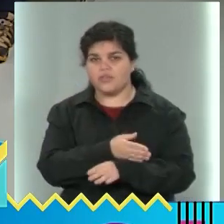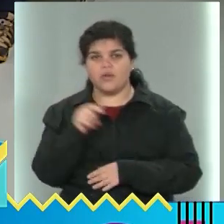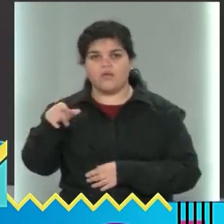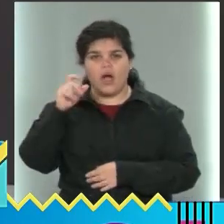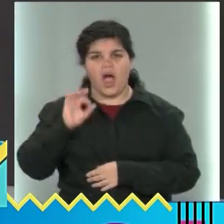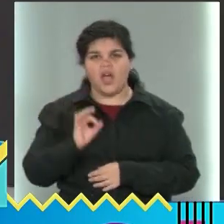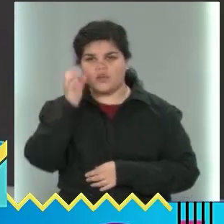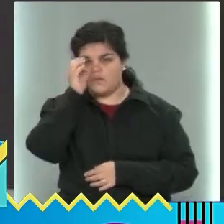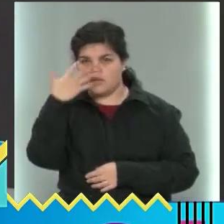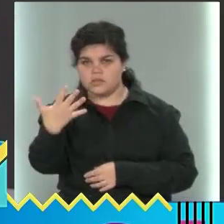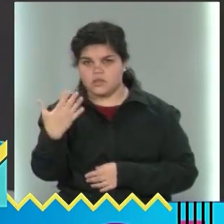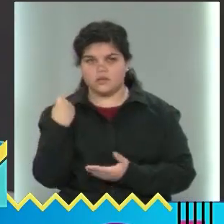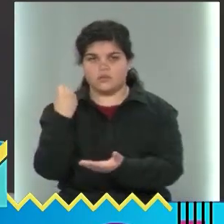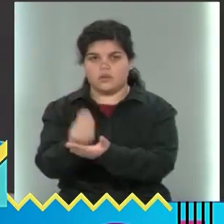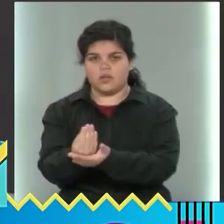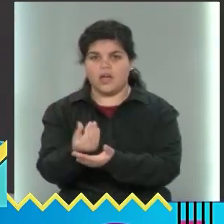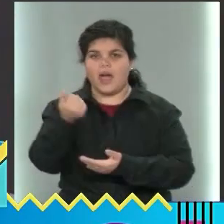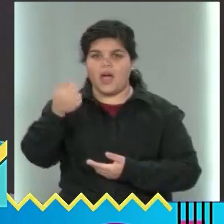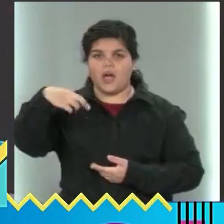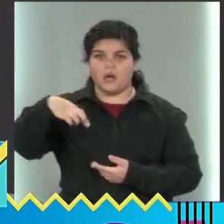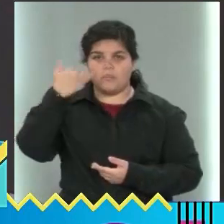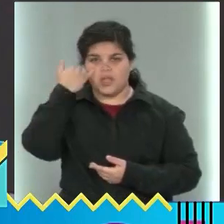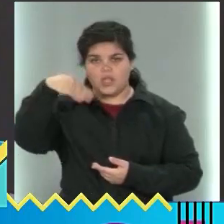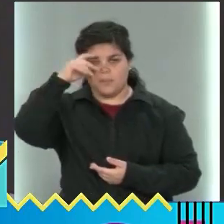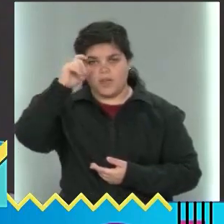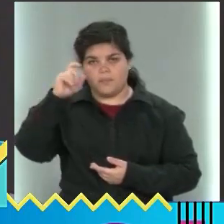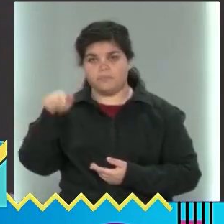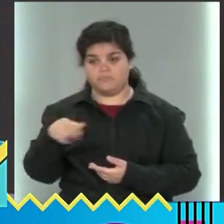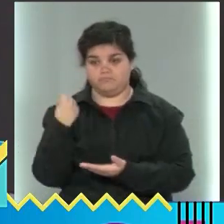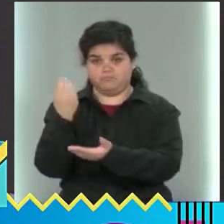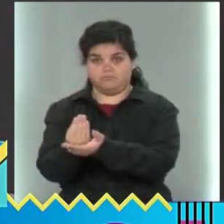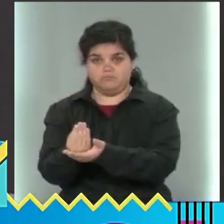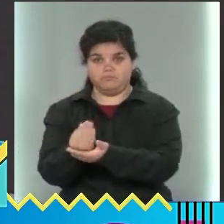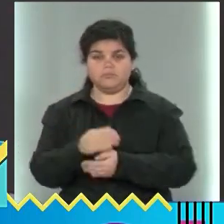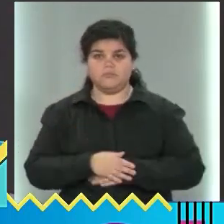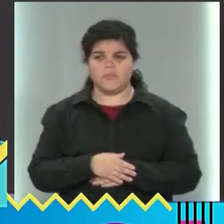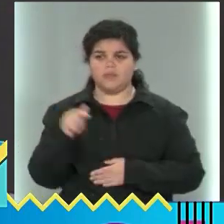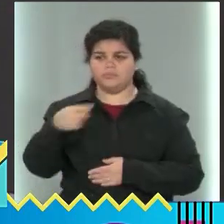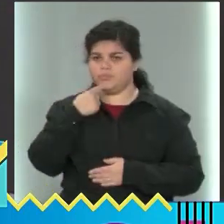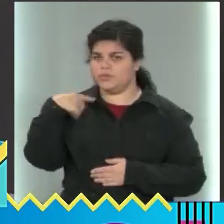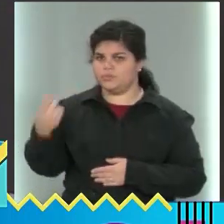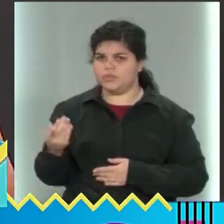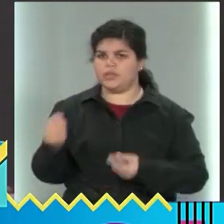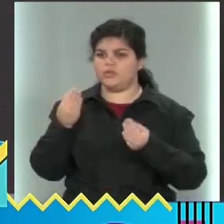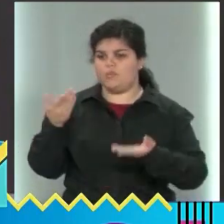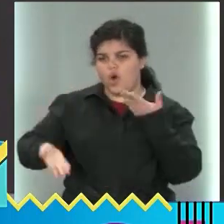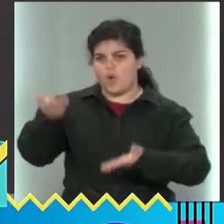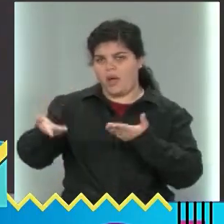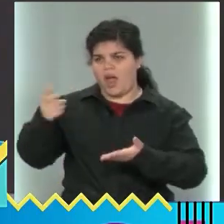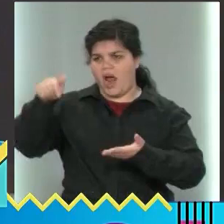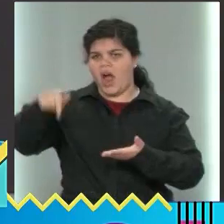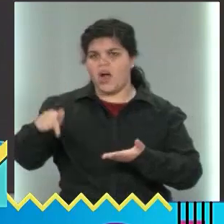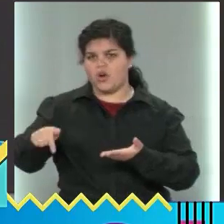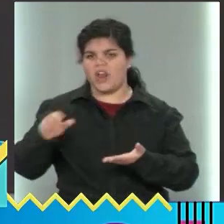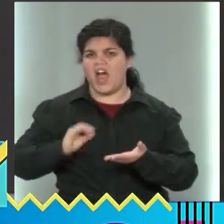25 años al frente de APYME. Y la pregunta era, ¿cómo podés comparar esta situación con otros años o